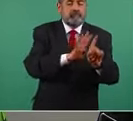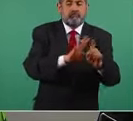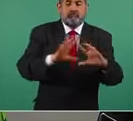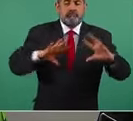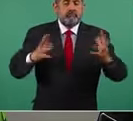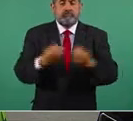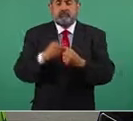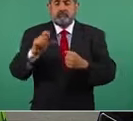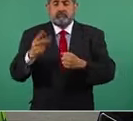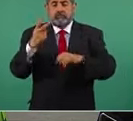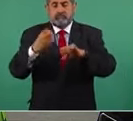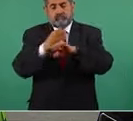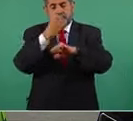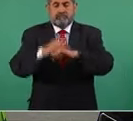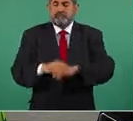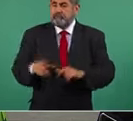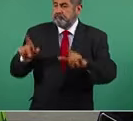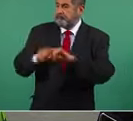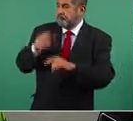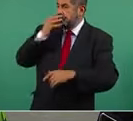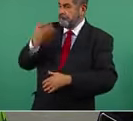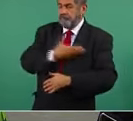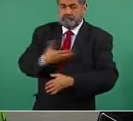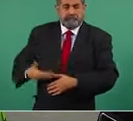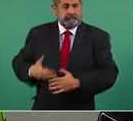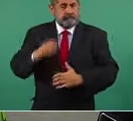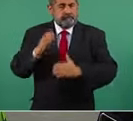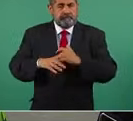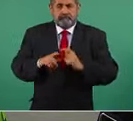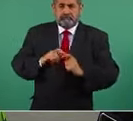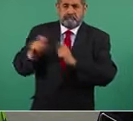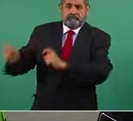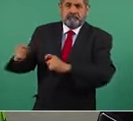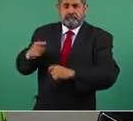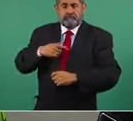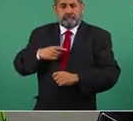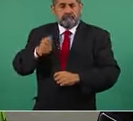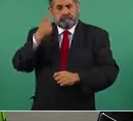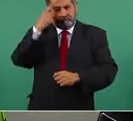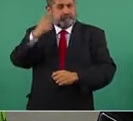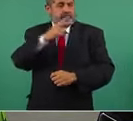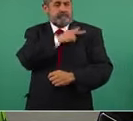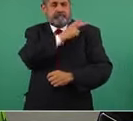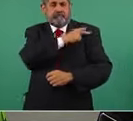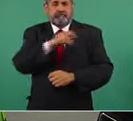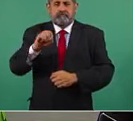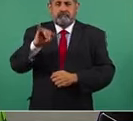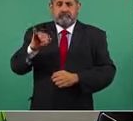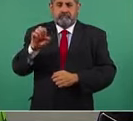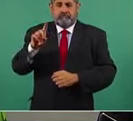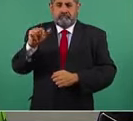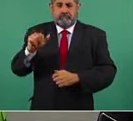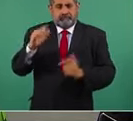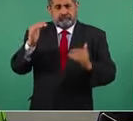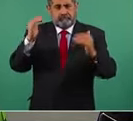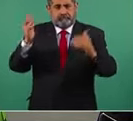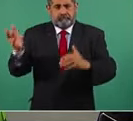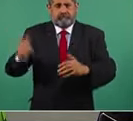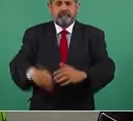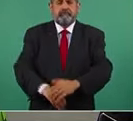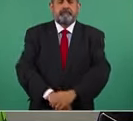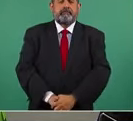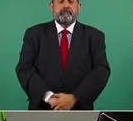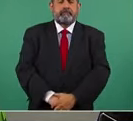estados. Sería cuánto, señor presidente, y cedo la palabra a mi almirante Ojeda.